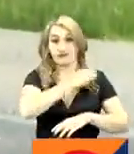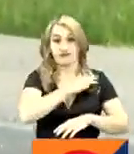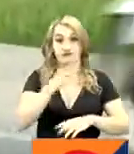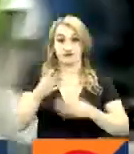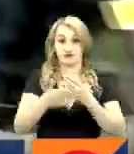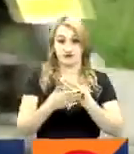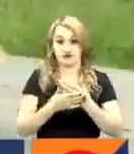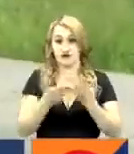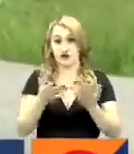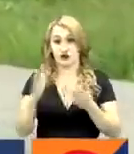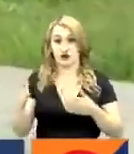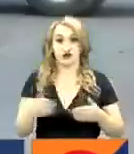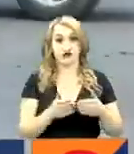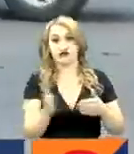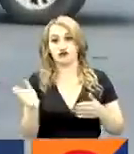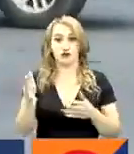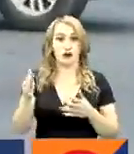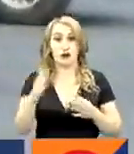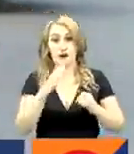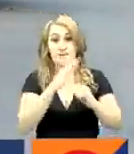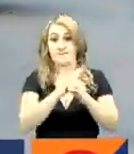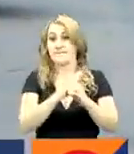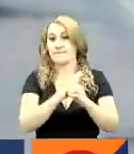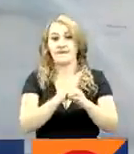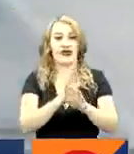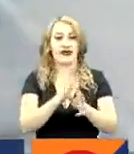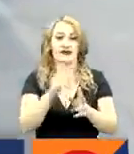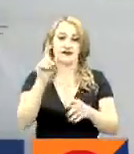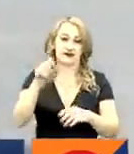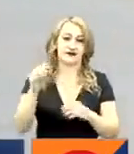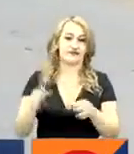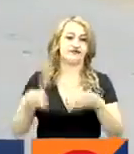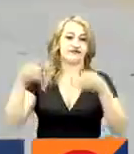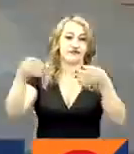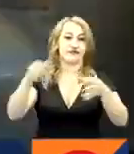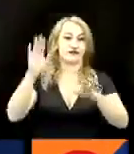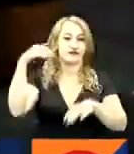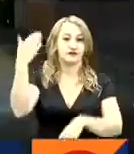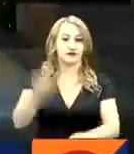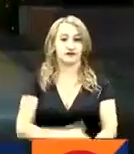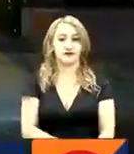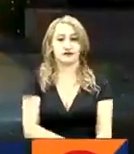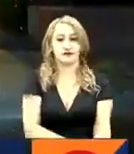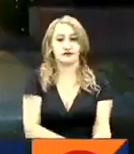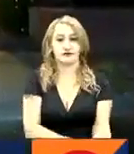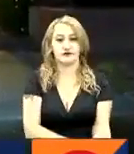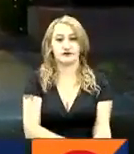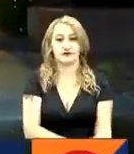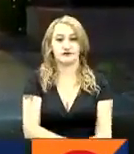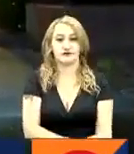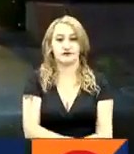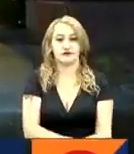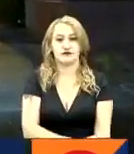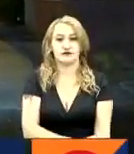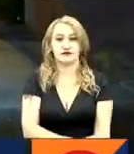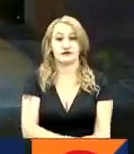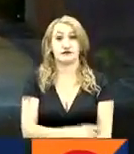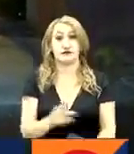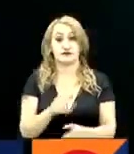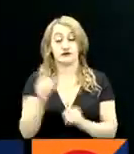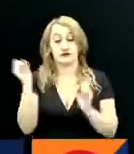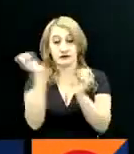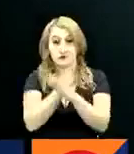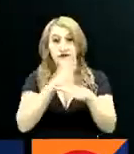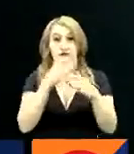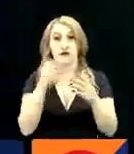dirigirnos pero a causa del bloqueo nuestro viaje debe posponerse en la madrugada debemos continuar nuestro recorrido